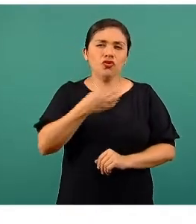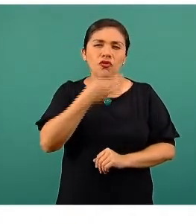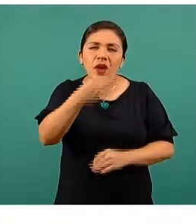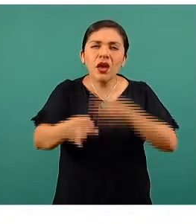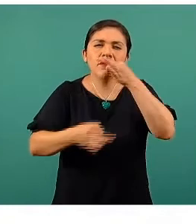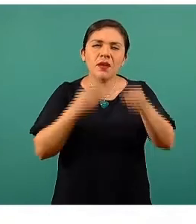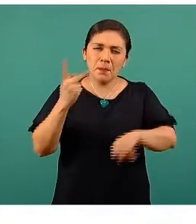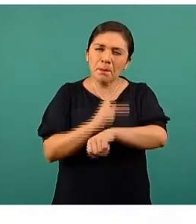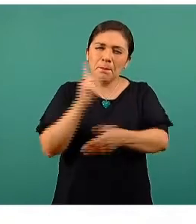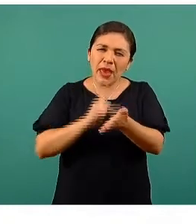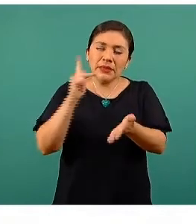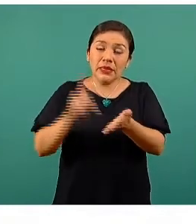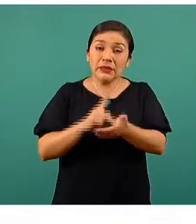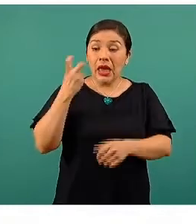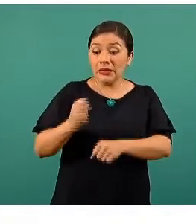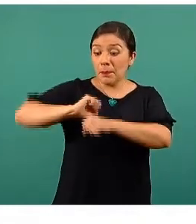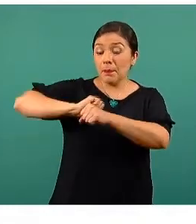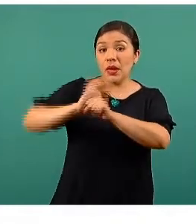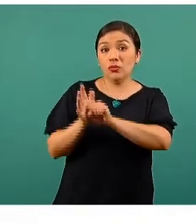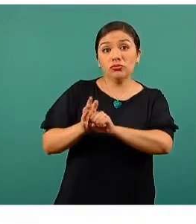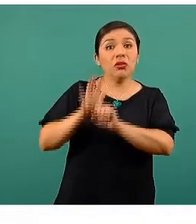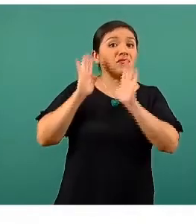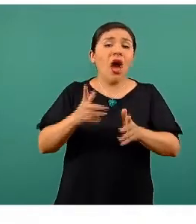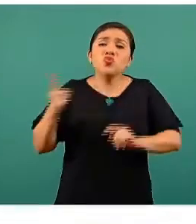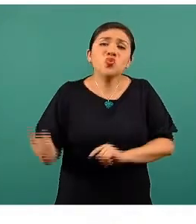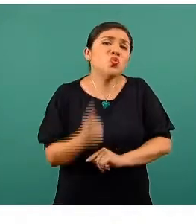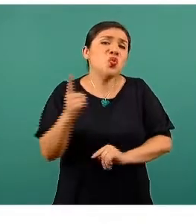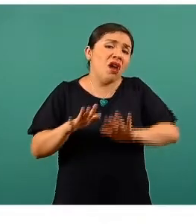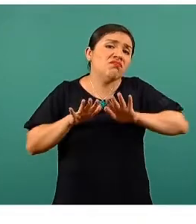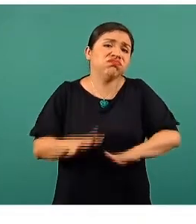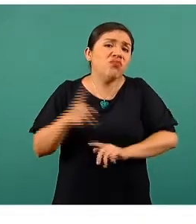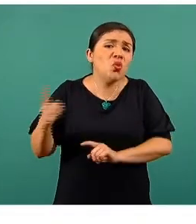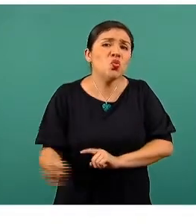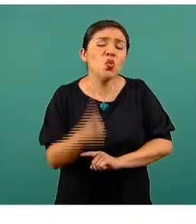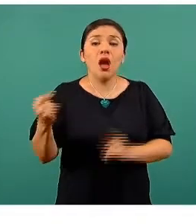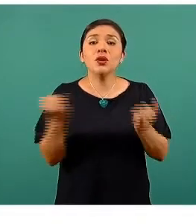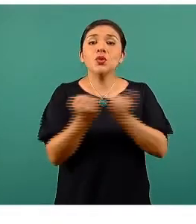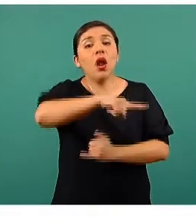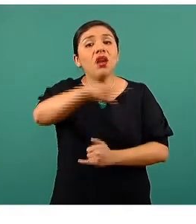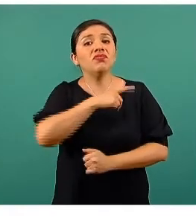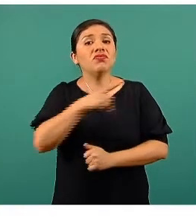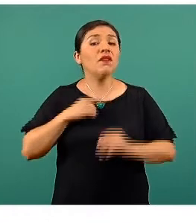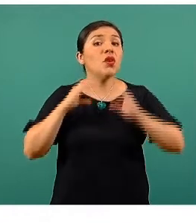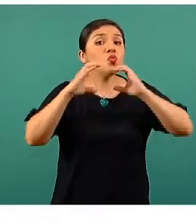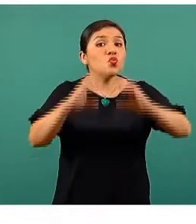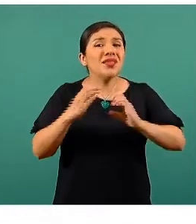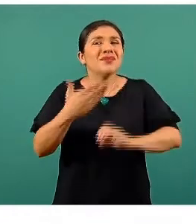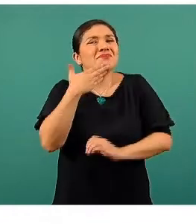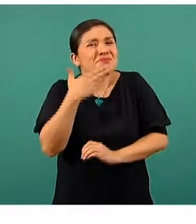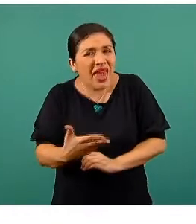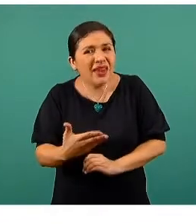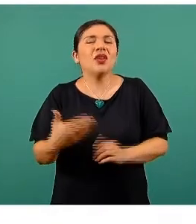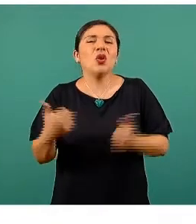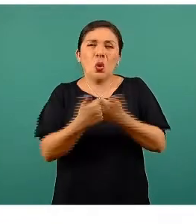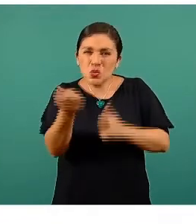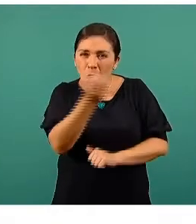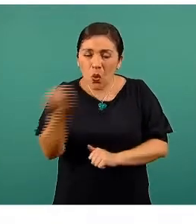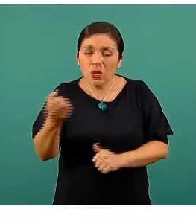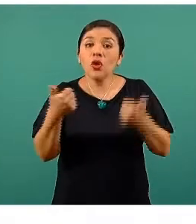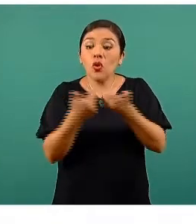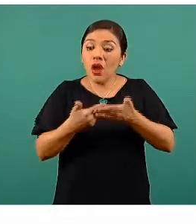diversas ocasiones, el virus SARS-CoV-2 llegó para quedarse, así como las medidas básicas de prevención, el cuidarnos bien, y afortunadamente